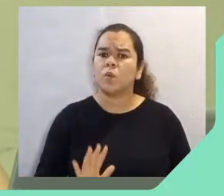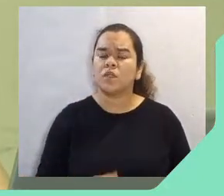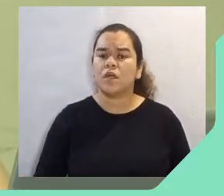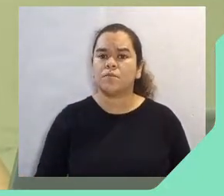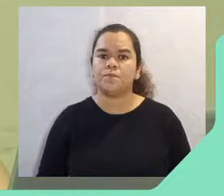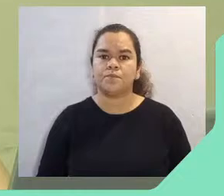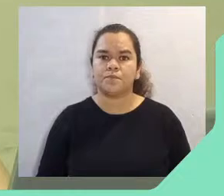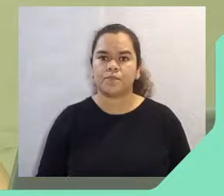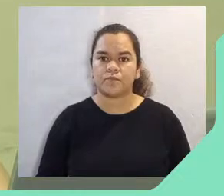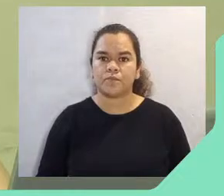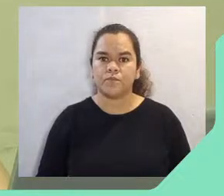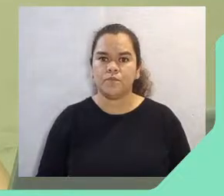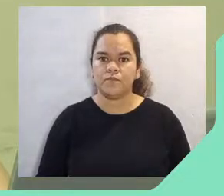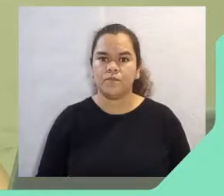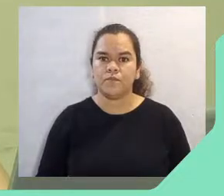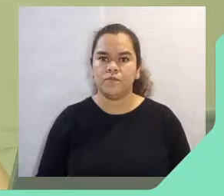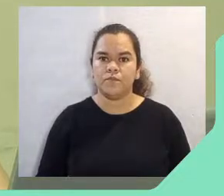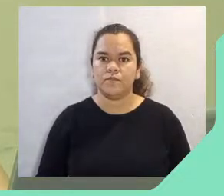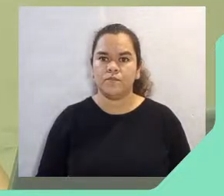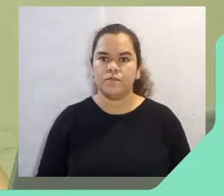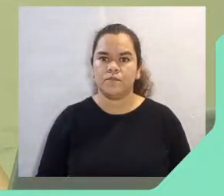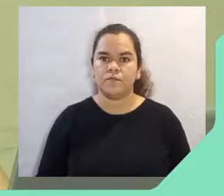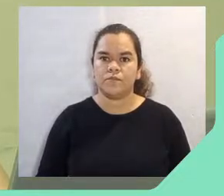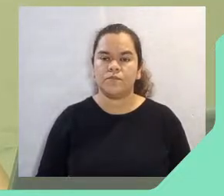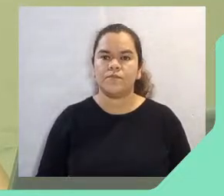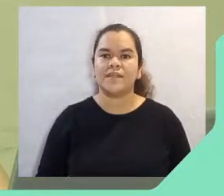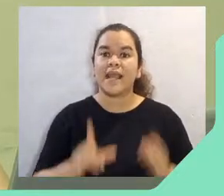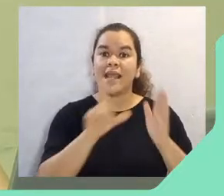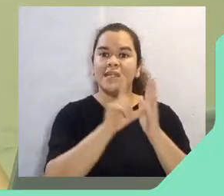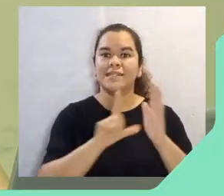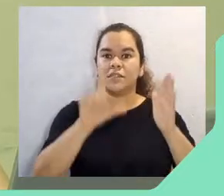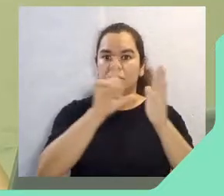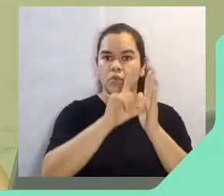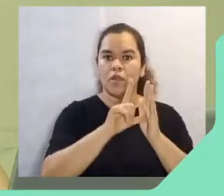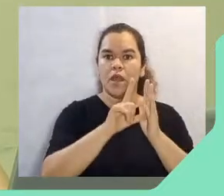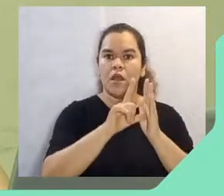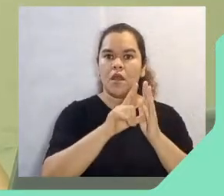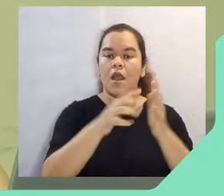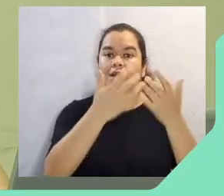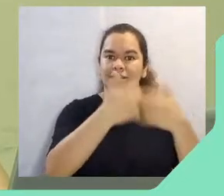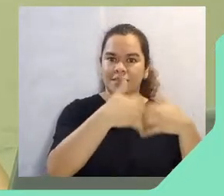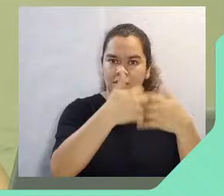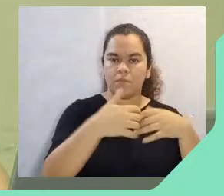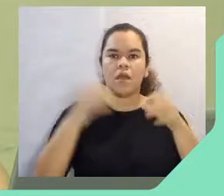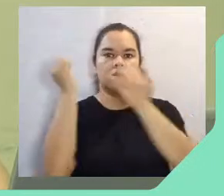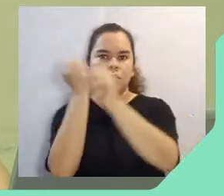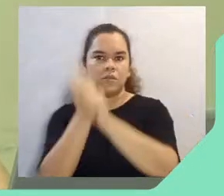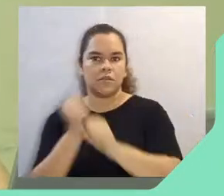la mayor diferencia, digamos, entre la licenciatura en sistemas y la ingeniería en sistemas?